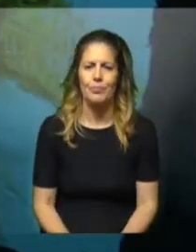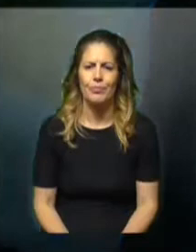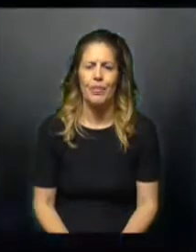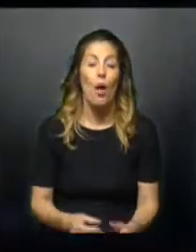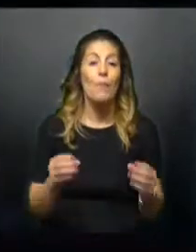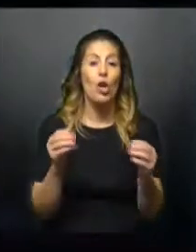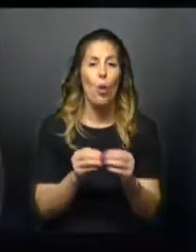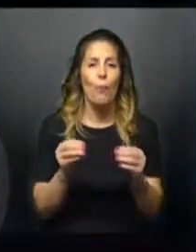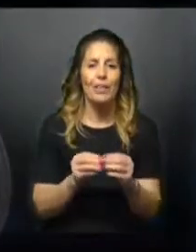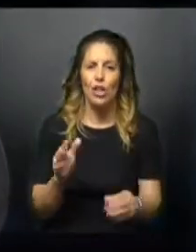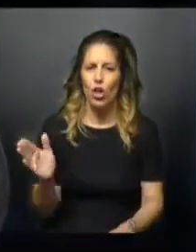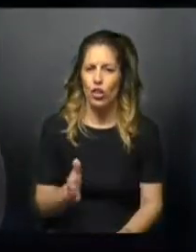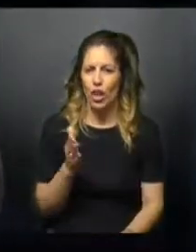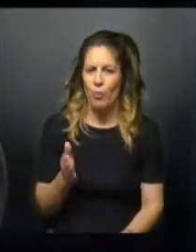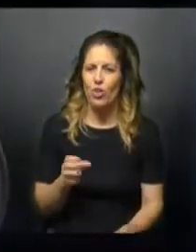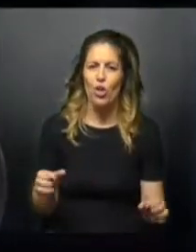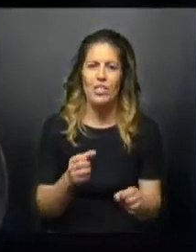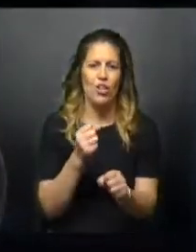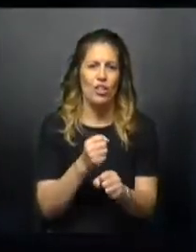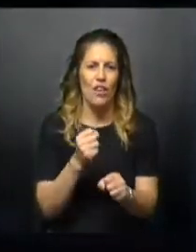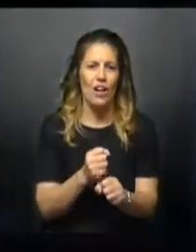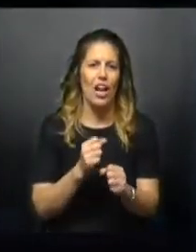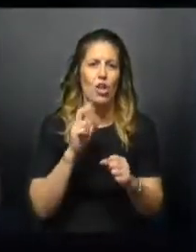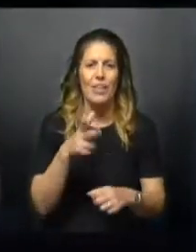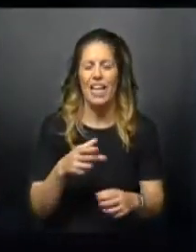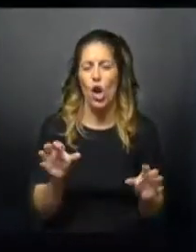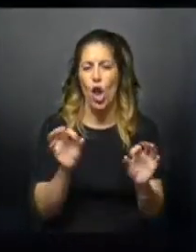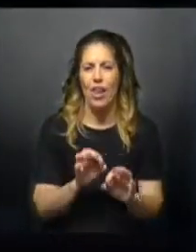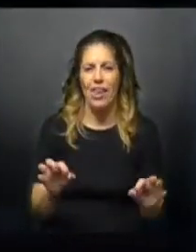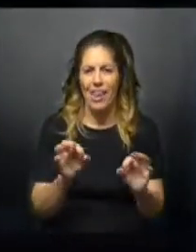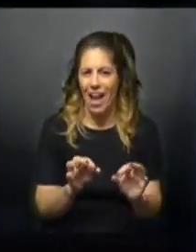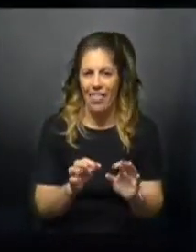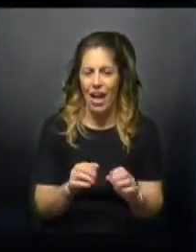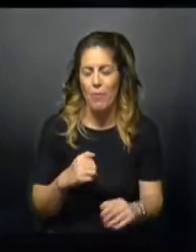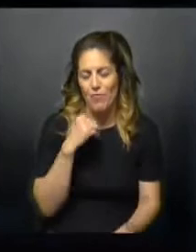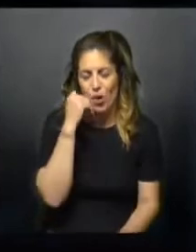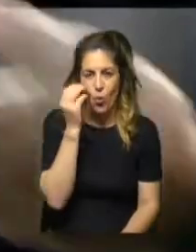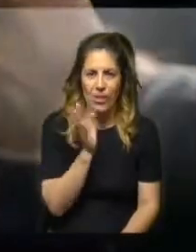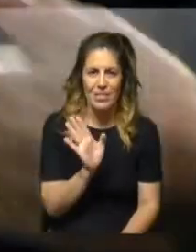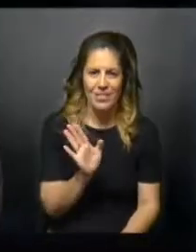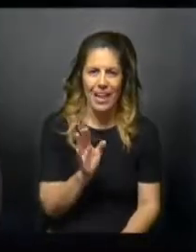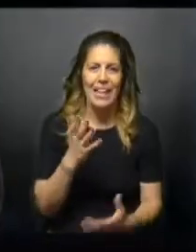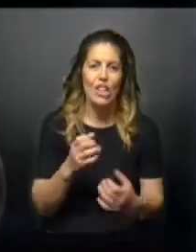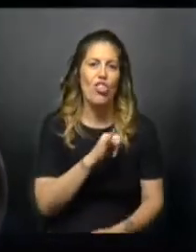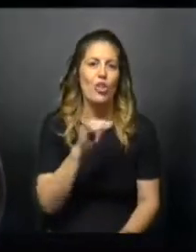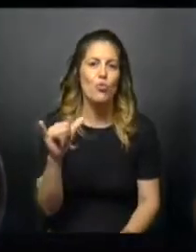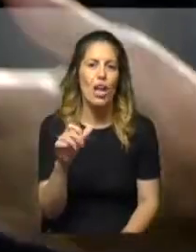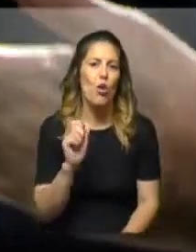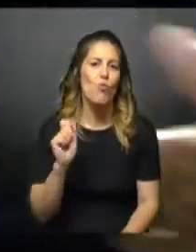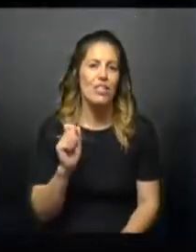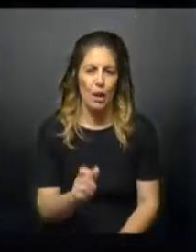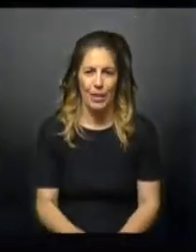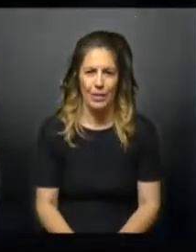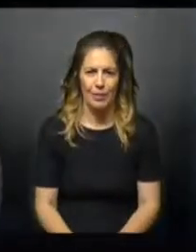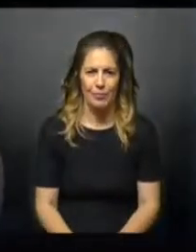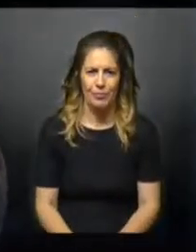de la producción sé que los hicieron trabajar no me dijeron nada a mí me avergüenza y este y quiero denunciarlos públicamente adelante